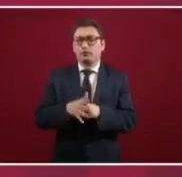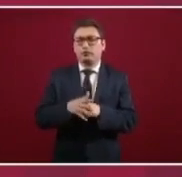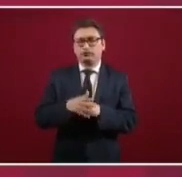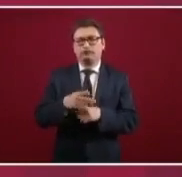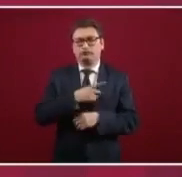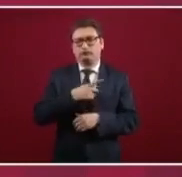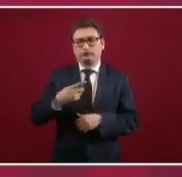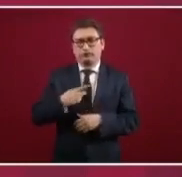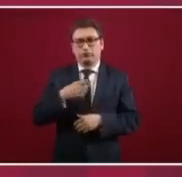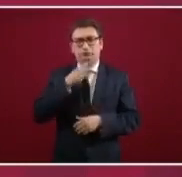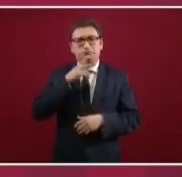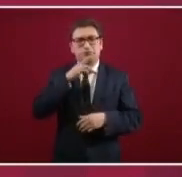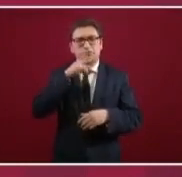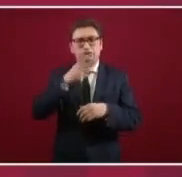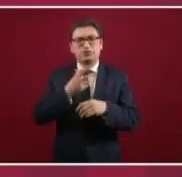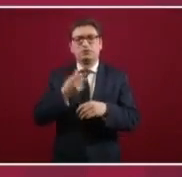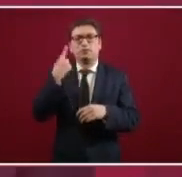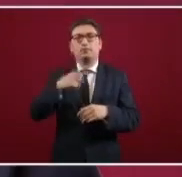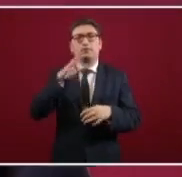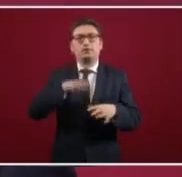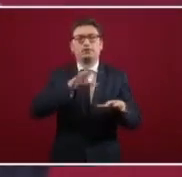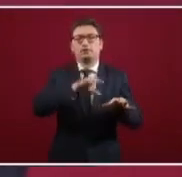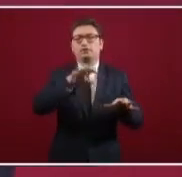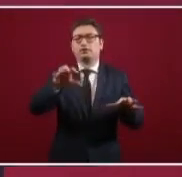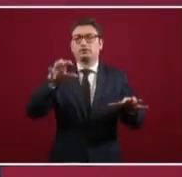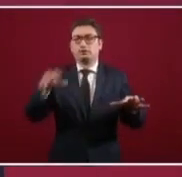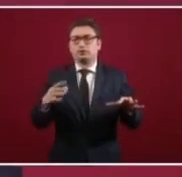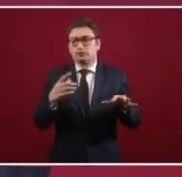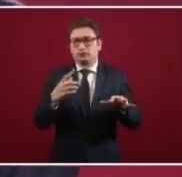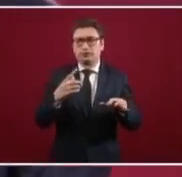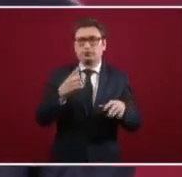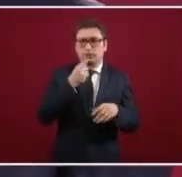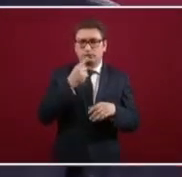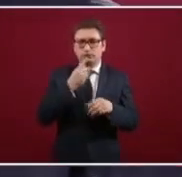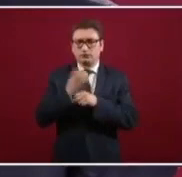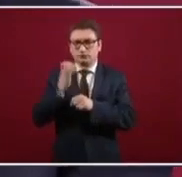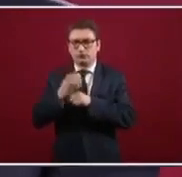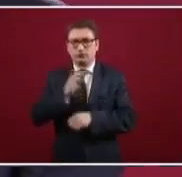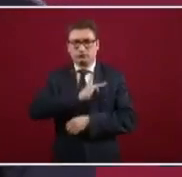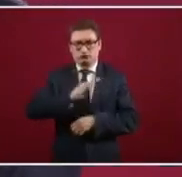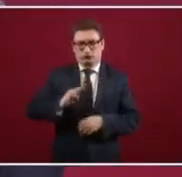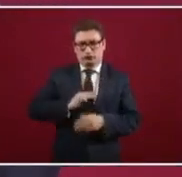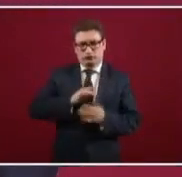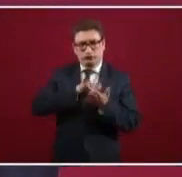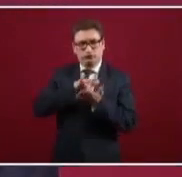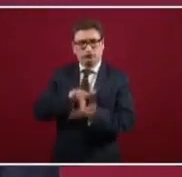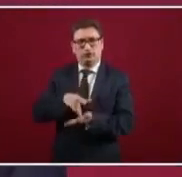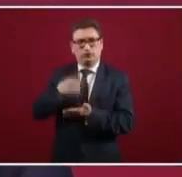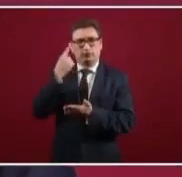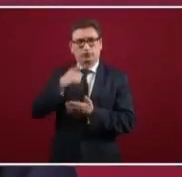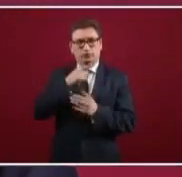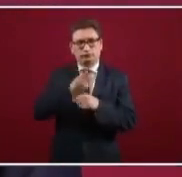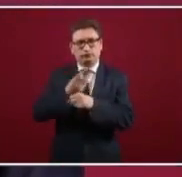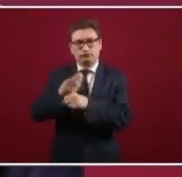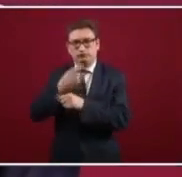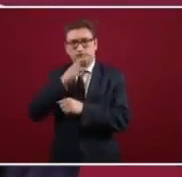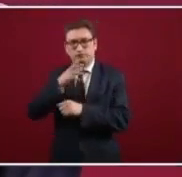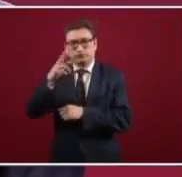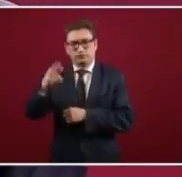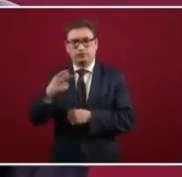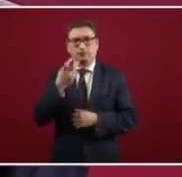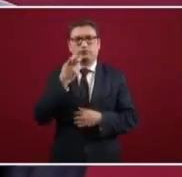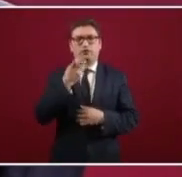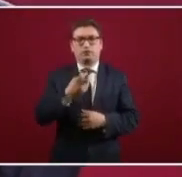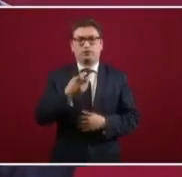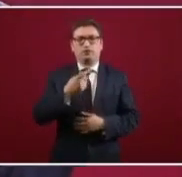del mejoramiento de las policías estatales y municipales es imprescindible para